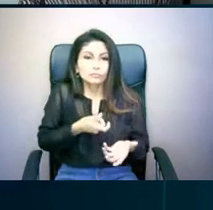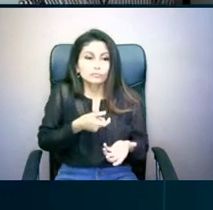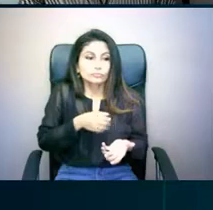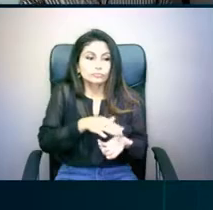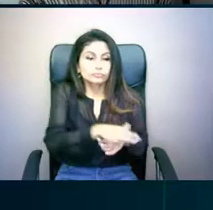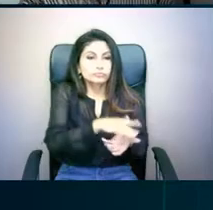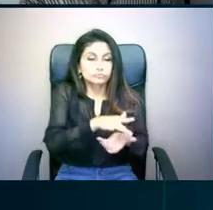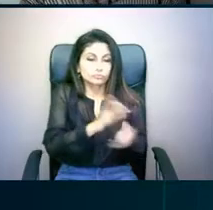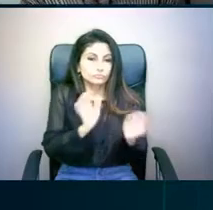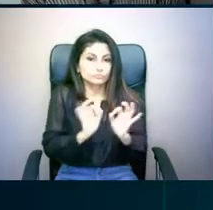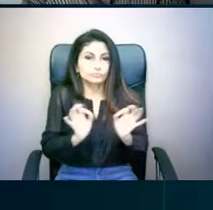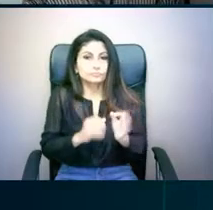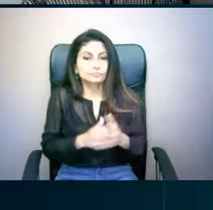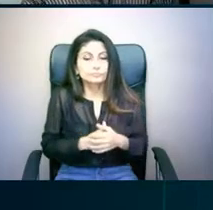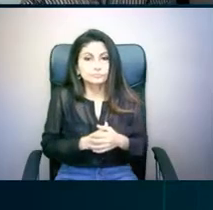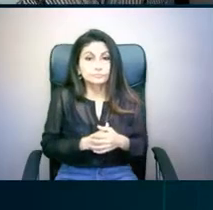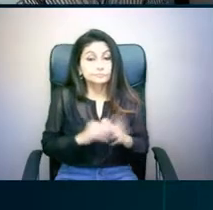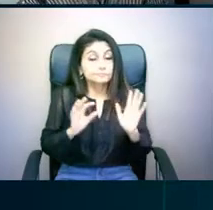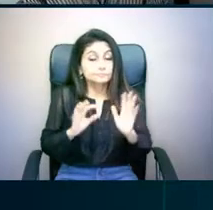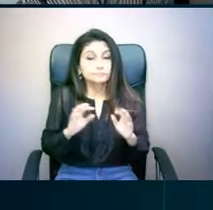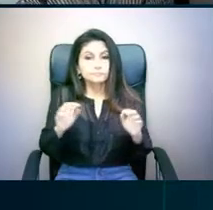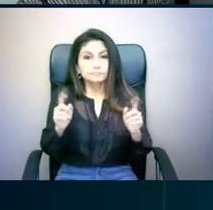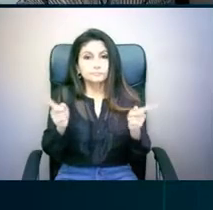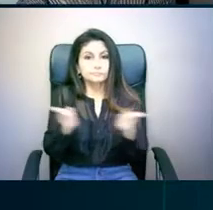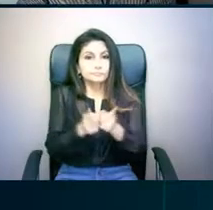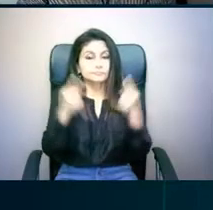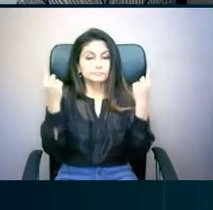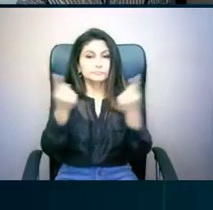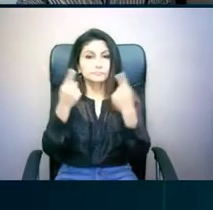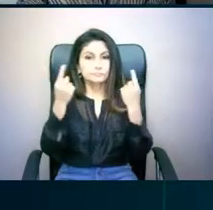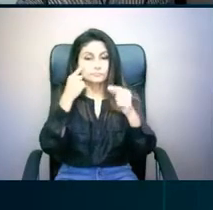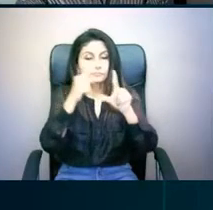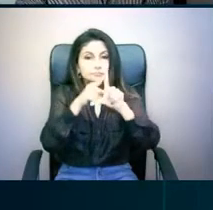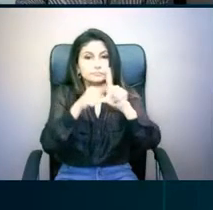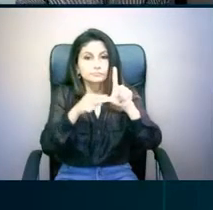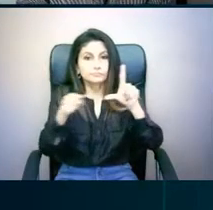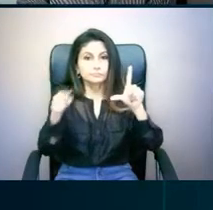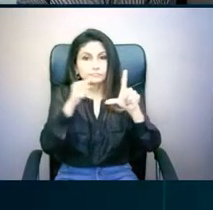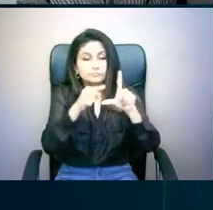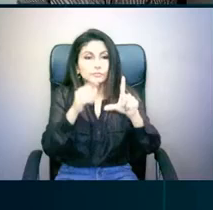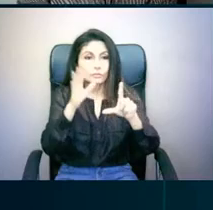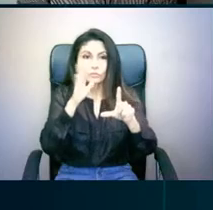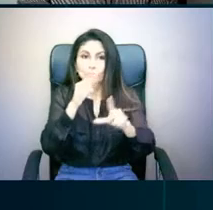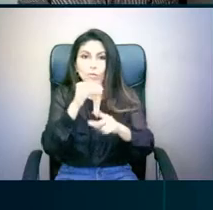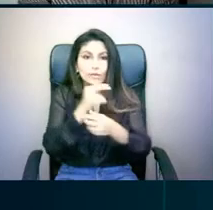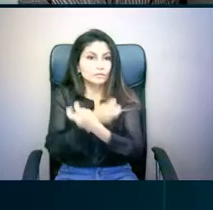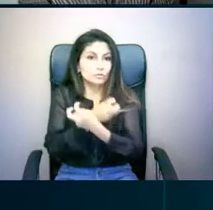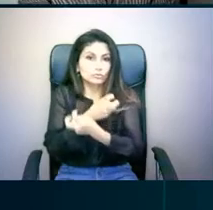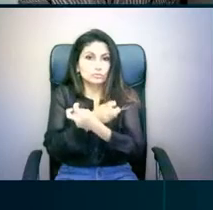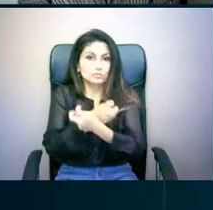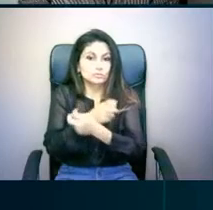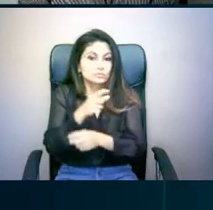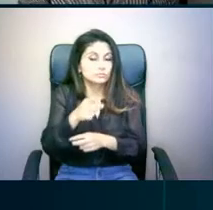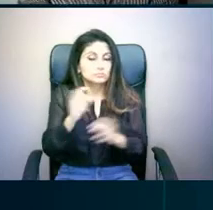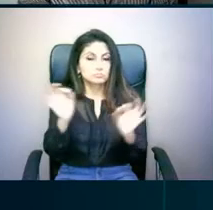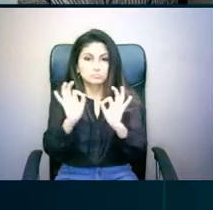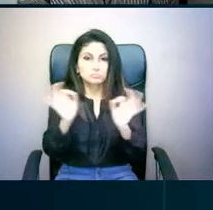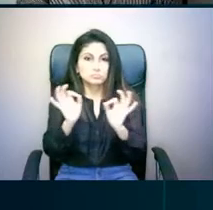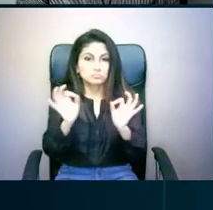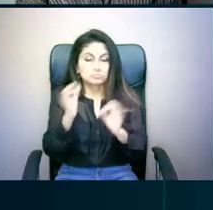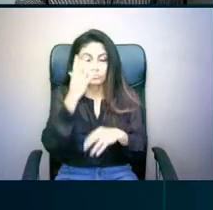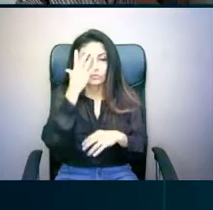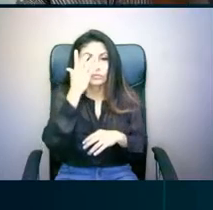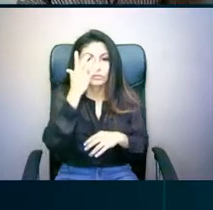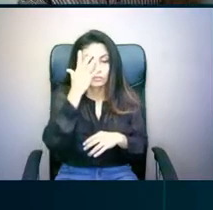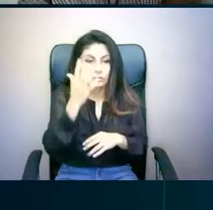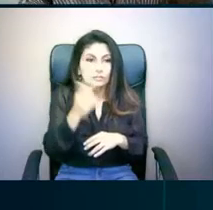respecto ya en términos generales, podemos decir que no hay toxicidad, ¿cierto? Ya que